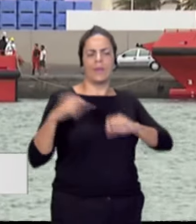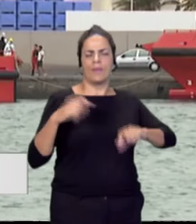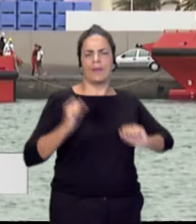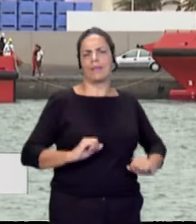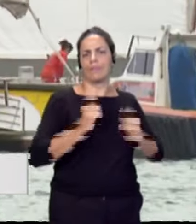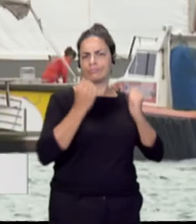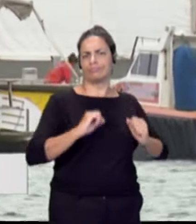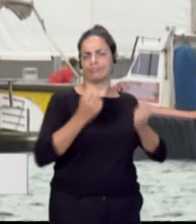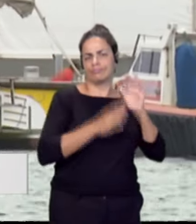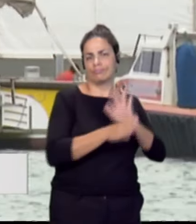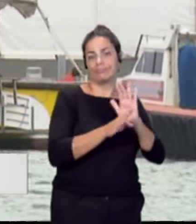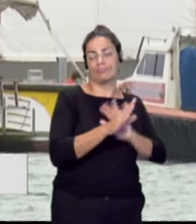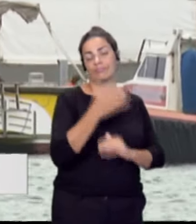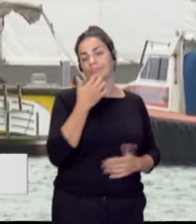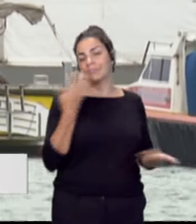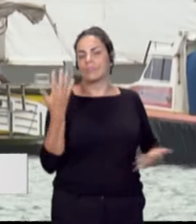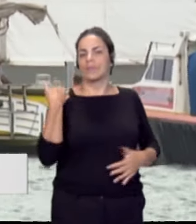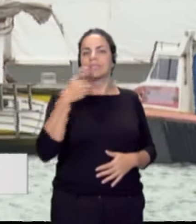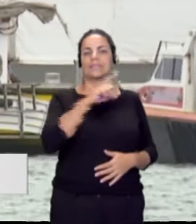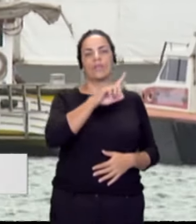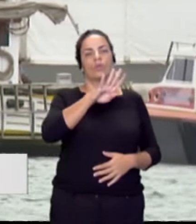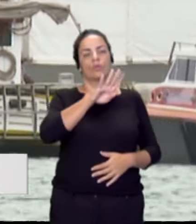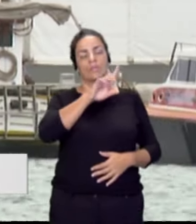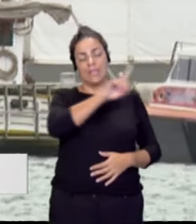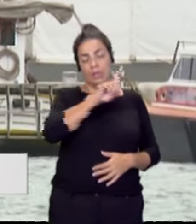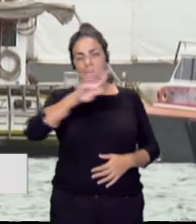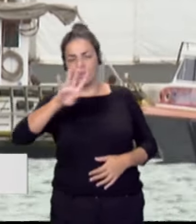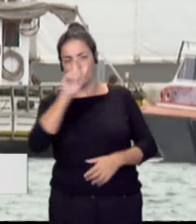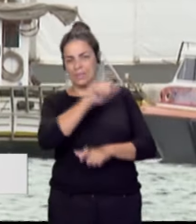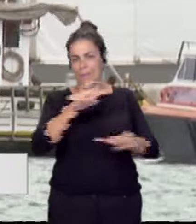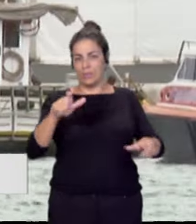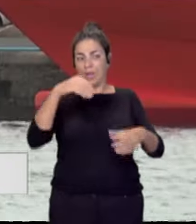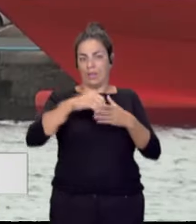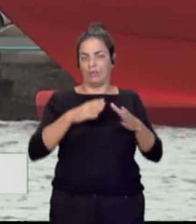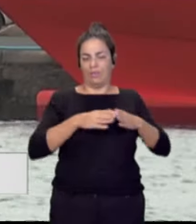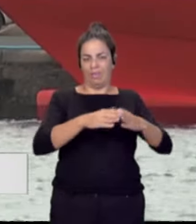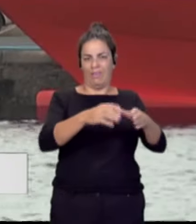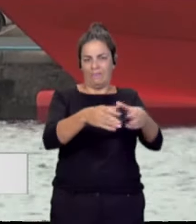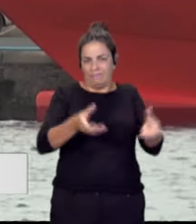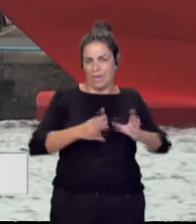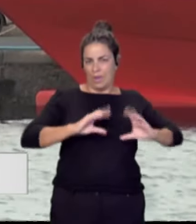estas 114 personas que viajaban en dos neumáticas, entre ellos un niño y un bebé.